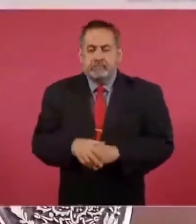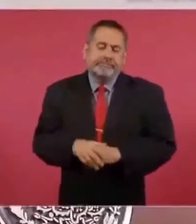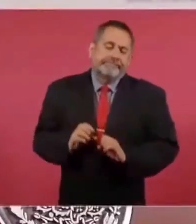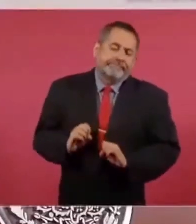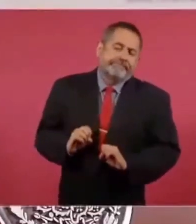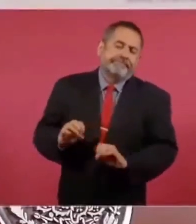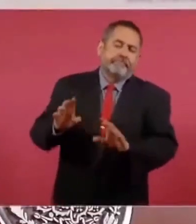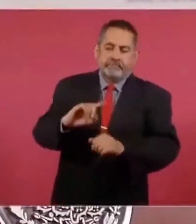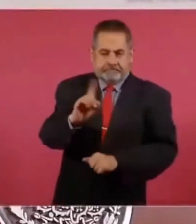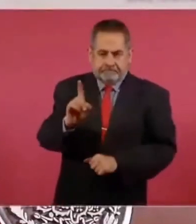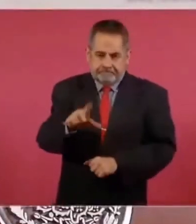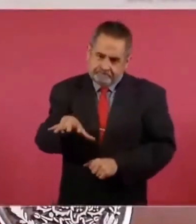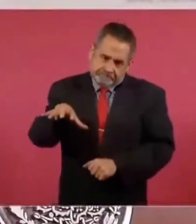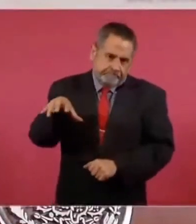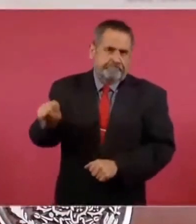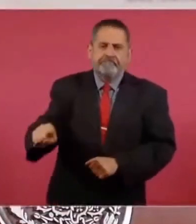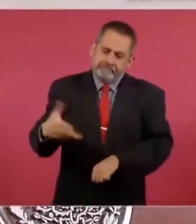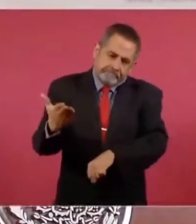impunidad.